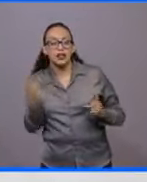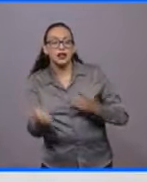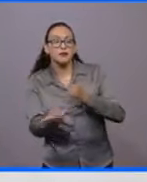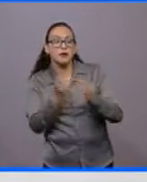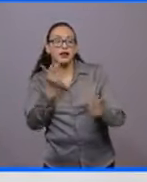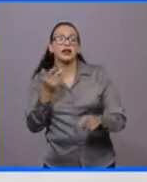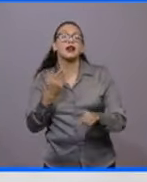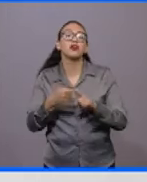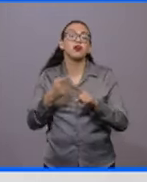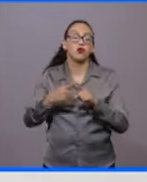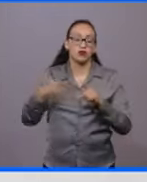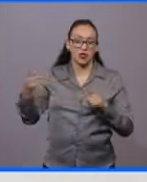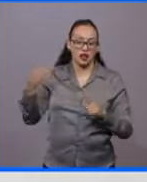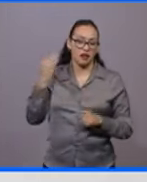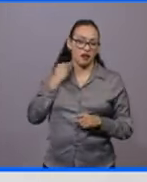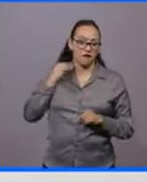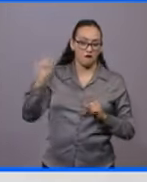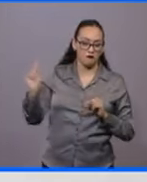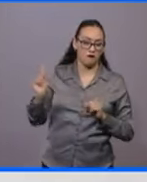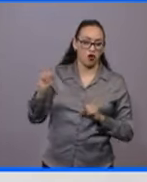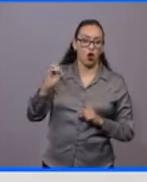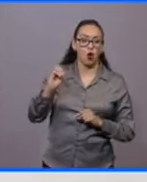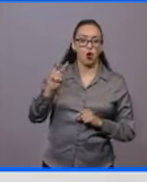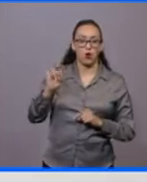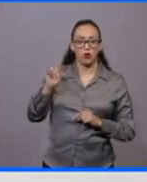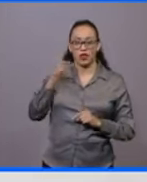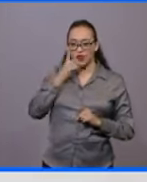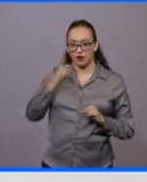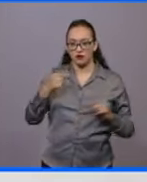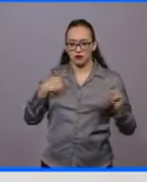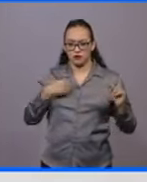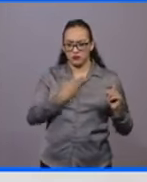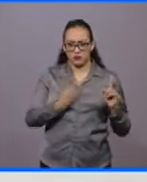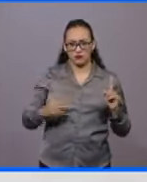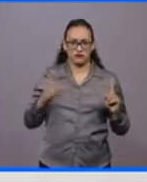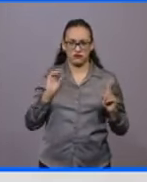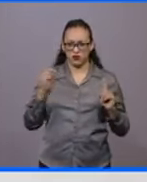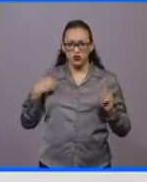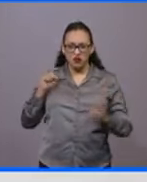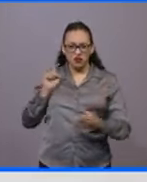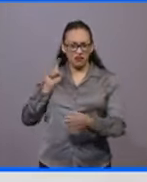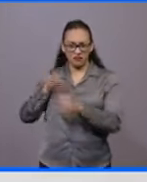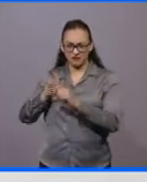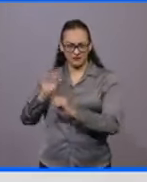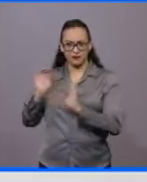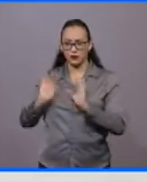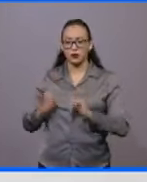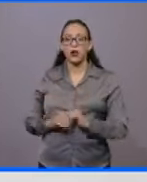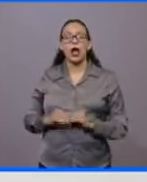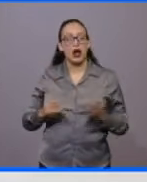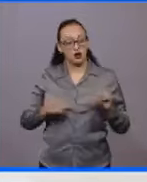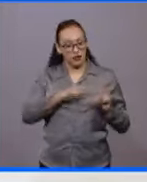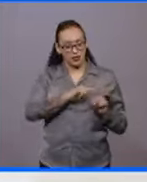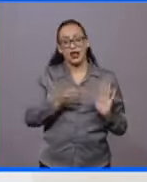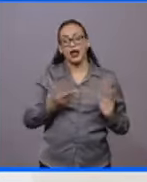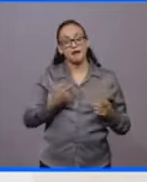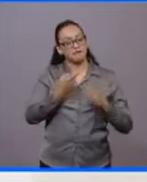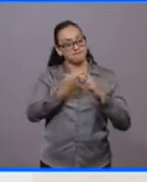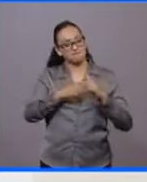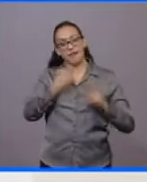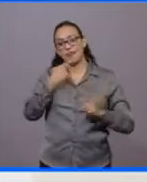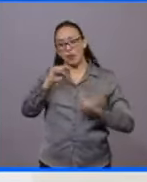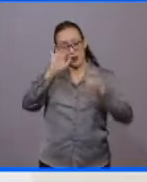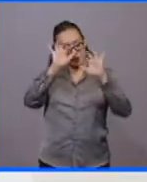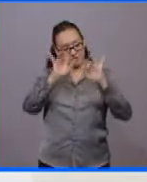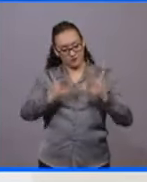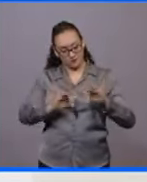el representante legal de Ovidio N. Precisó que la Consejería Jurídica de la Presidencia trabaja para presentar la demanda por difamación,